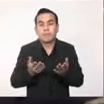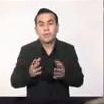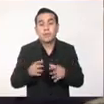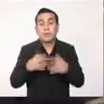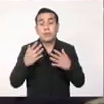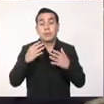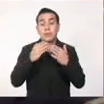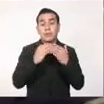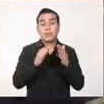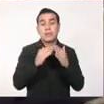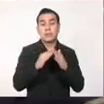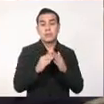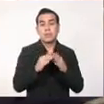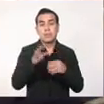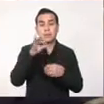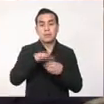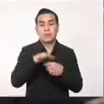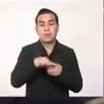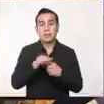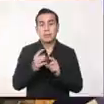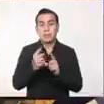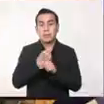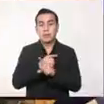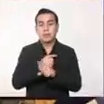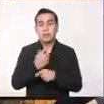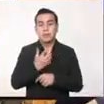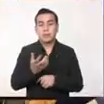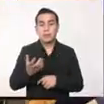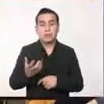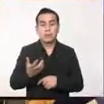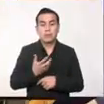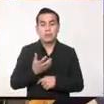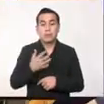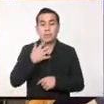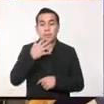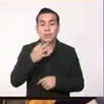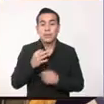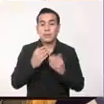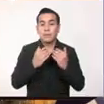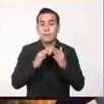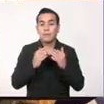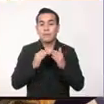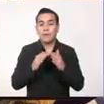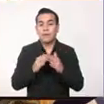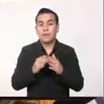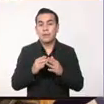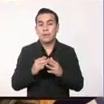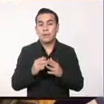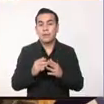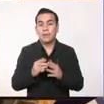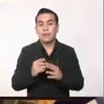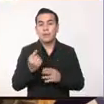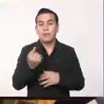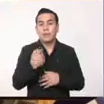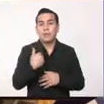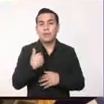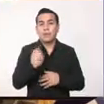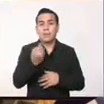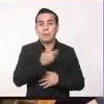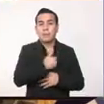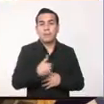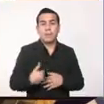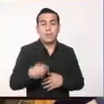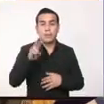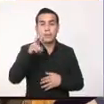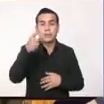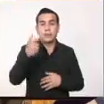Porque aquí no fue una elección, fue una sustitución. Y la clave está en los dictámenes. El presidente de la Corte fue electo para 2